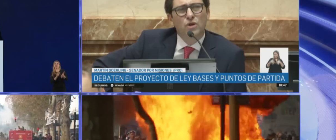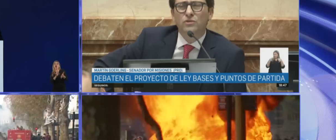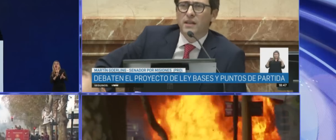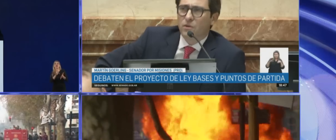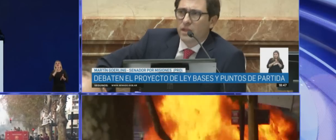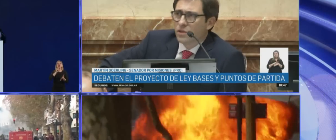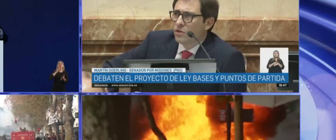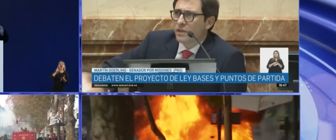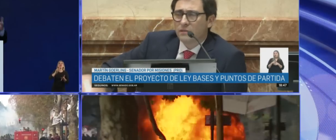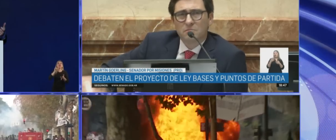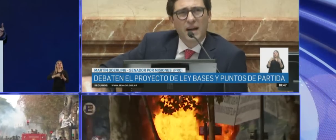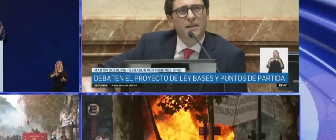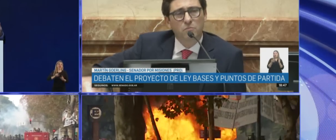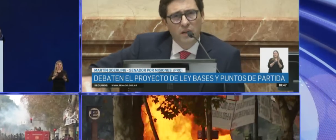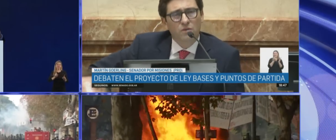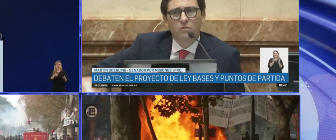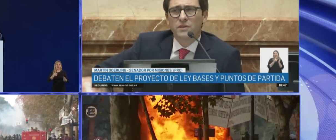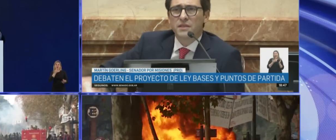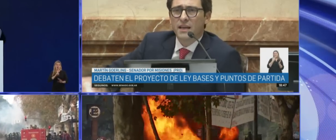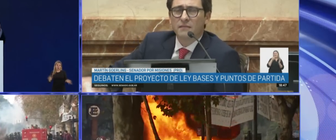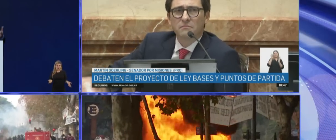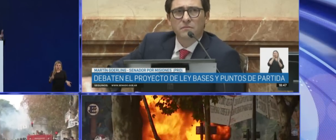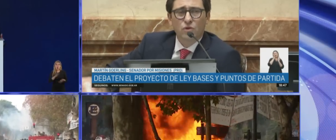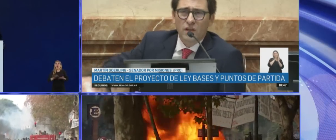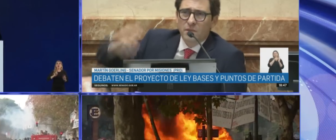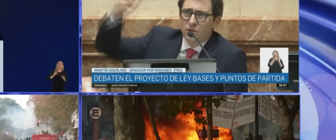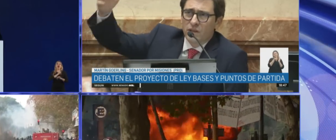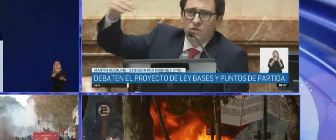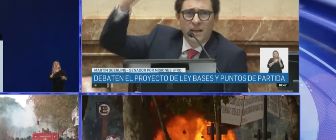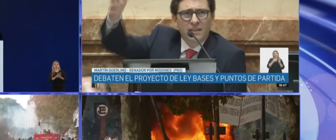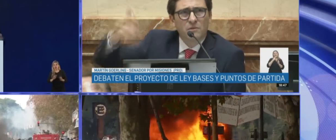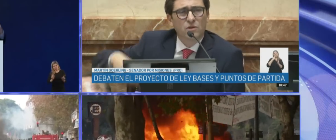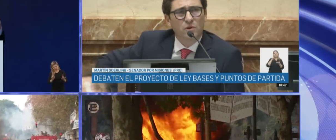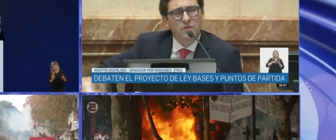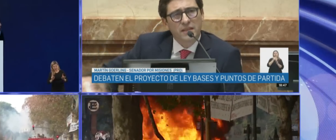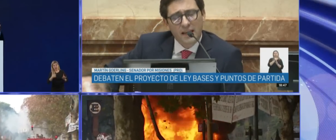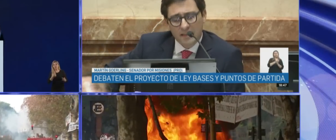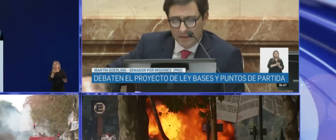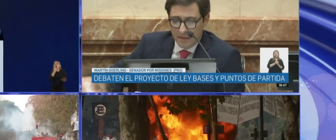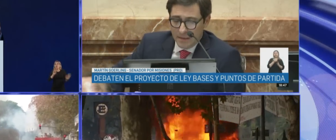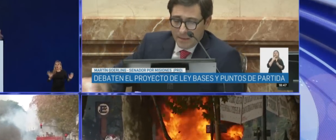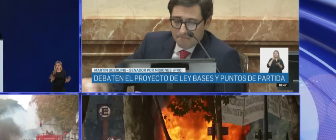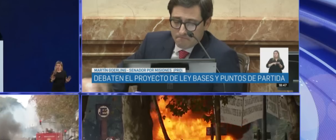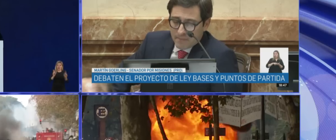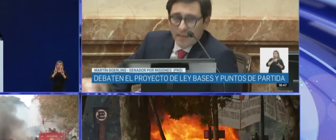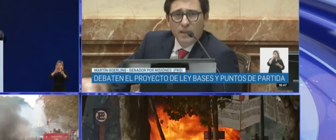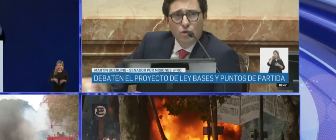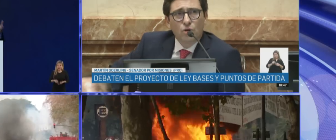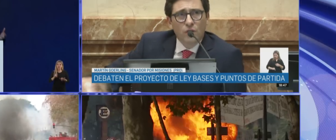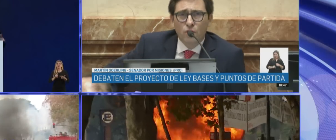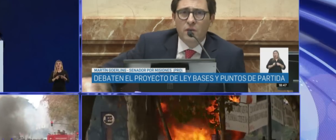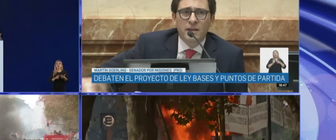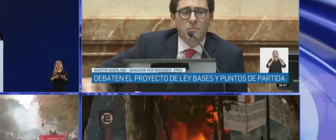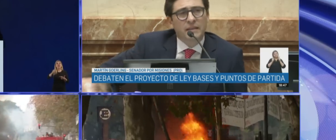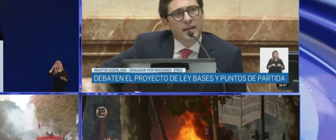sea, no es nuevo mi desagrado con esa perspectiva